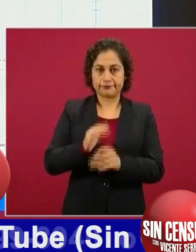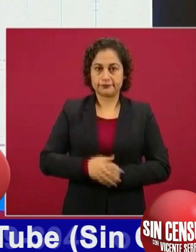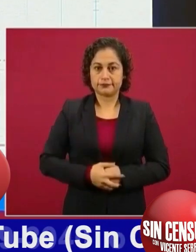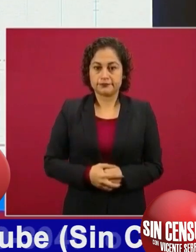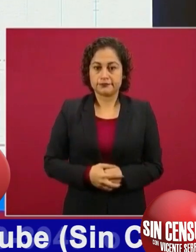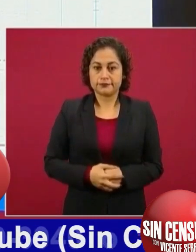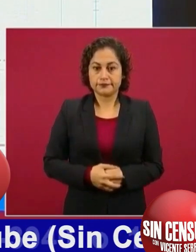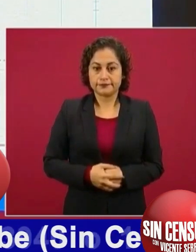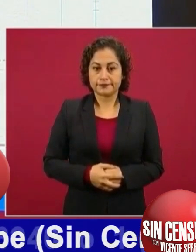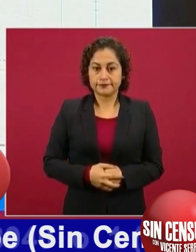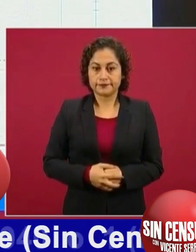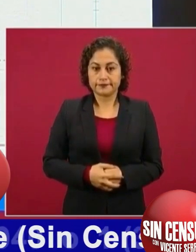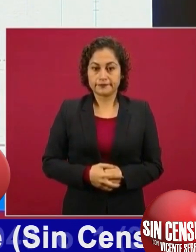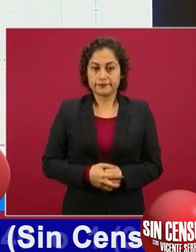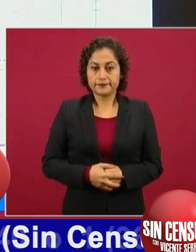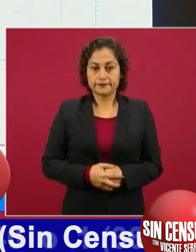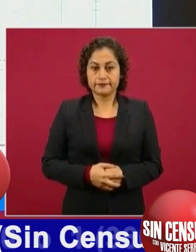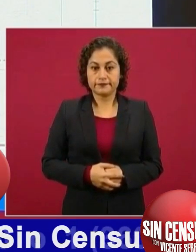Entonces,